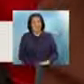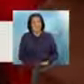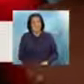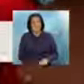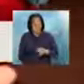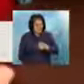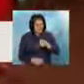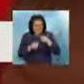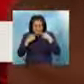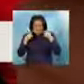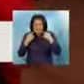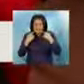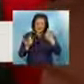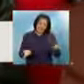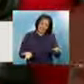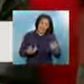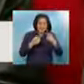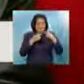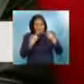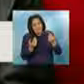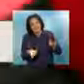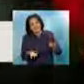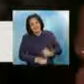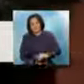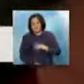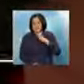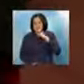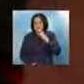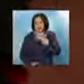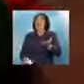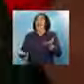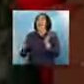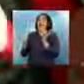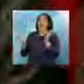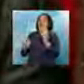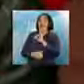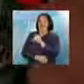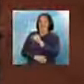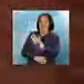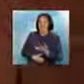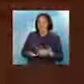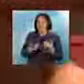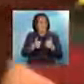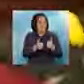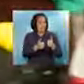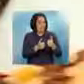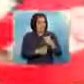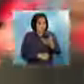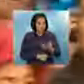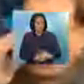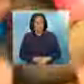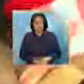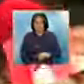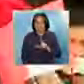¡Está sonriendo! Hay que sacarle una sonrisa. ¡Ya! ¡Bien! ¡Ahí está